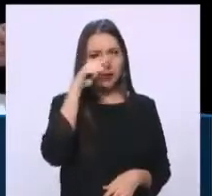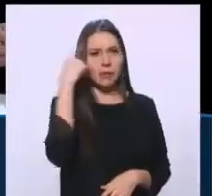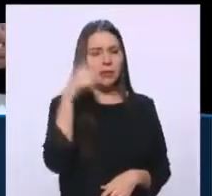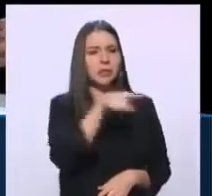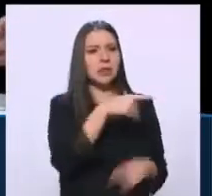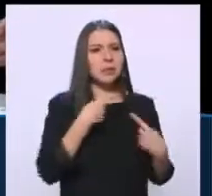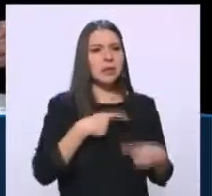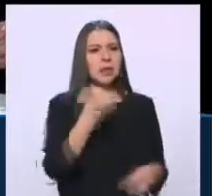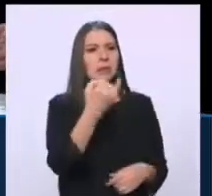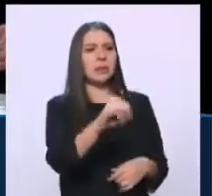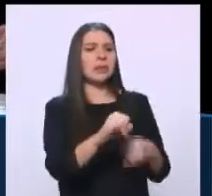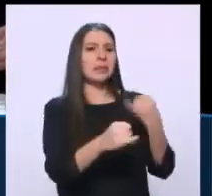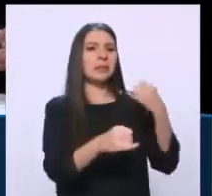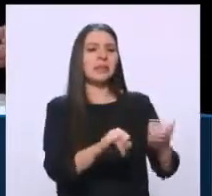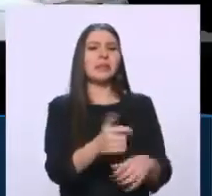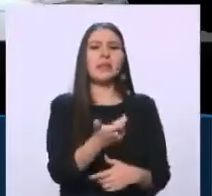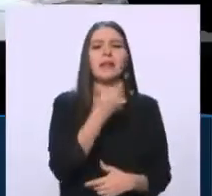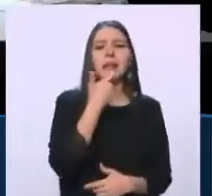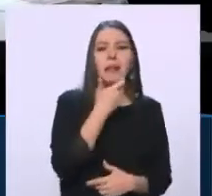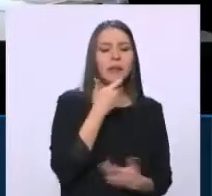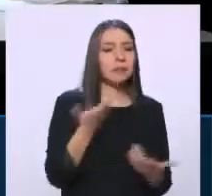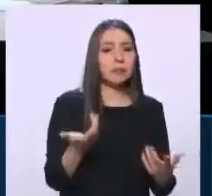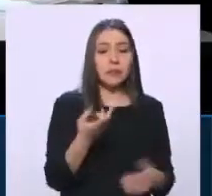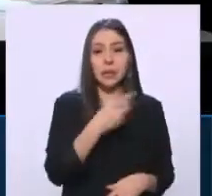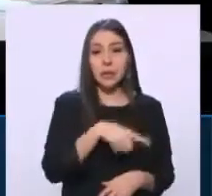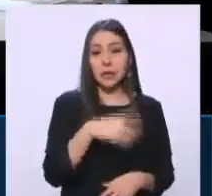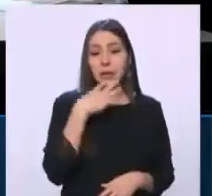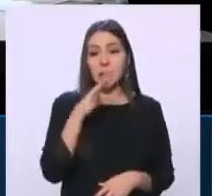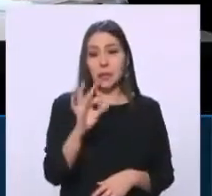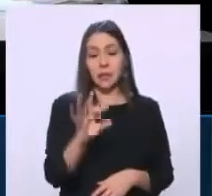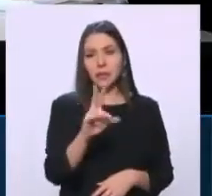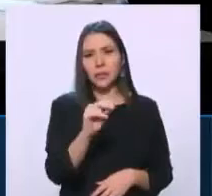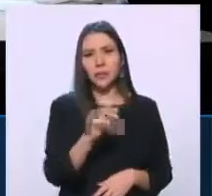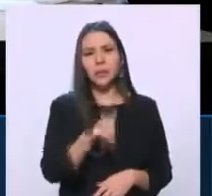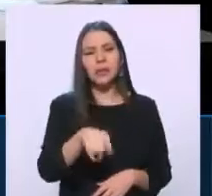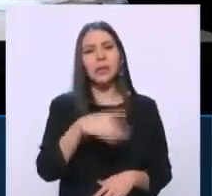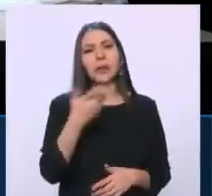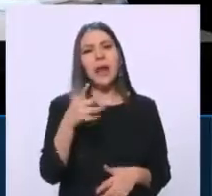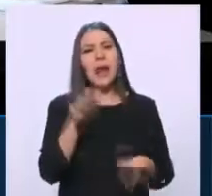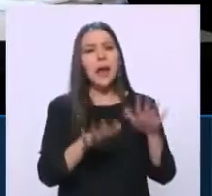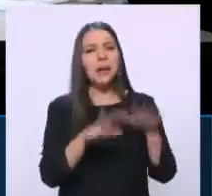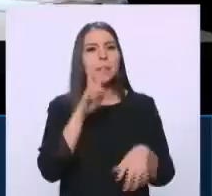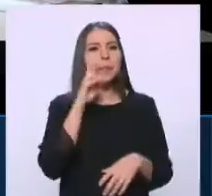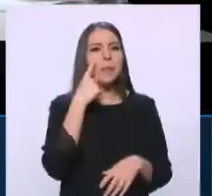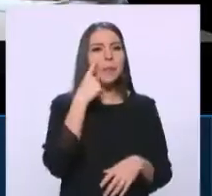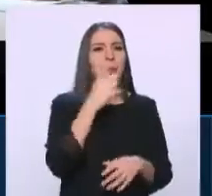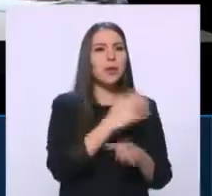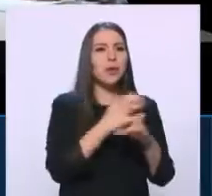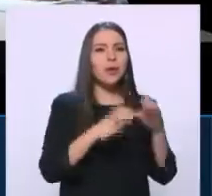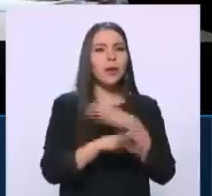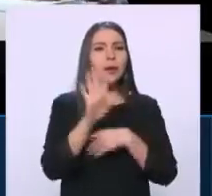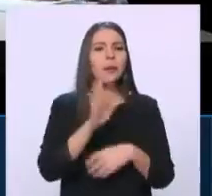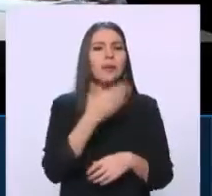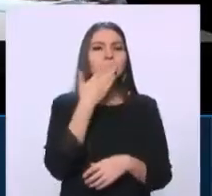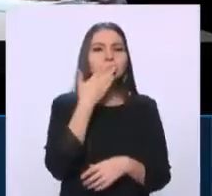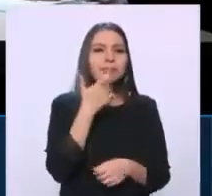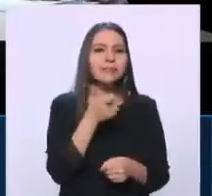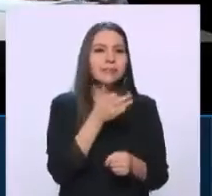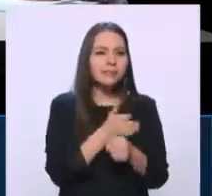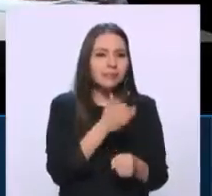de ellos, y no es para menos. Uno puede encontrar graciosos algunos eventos, uno puede encontrar gracioso a su